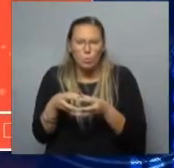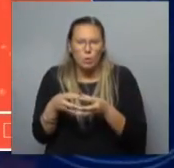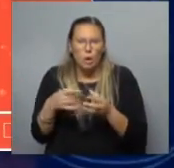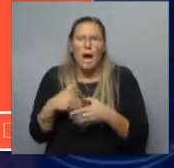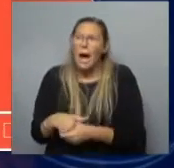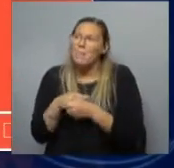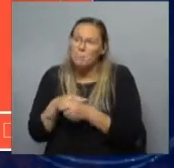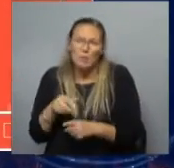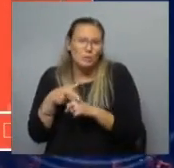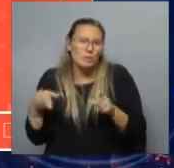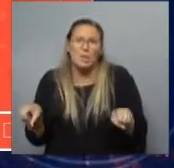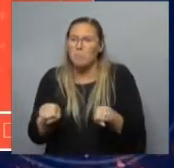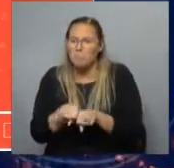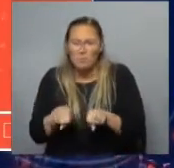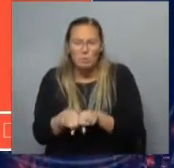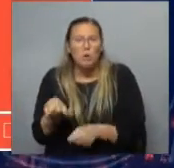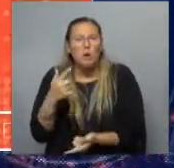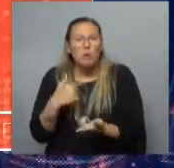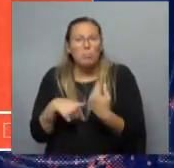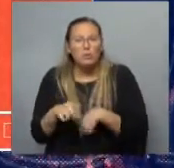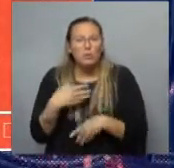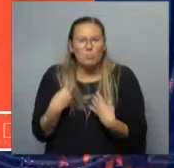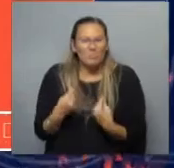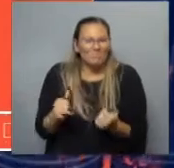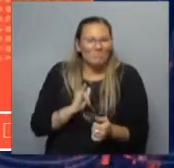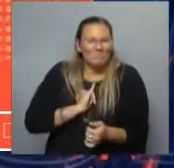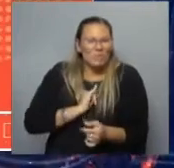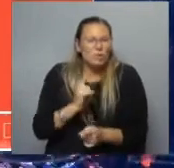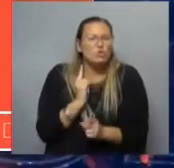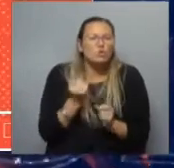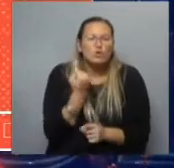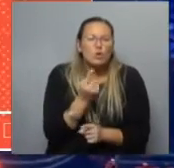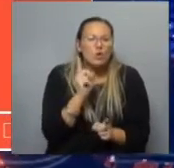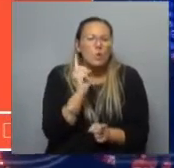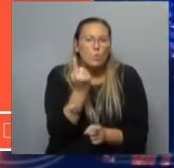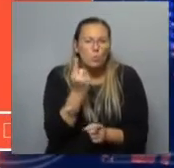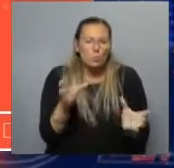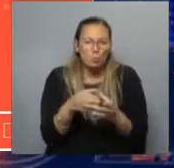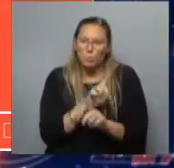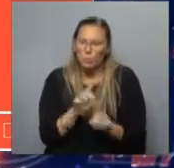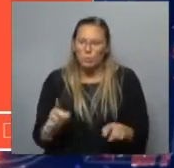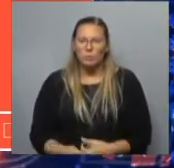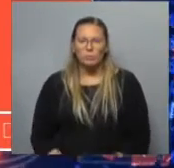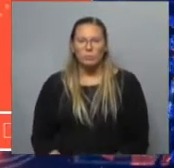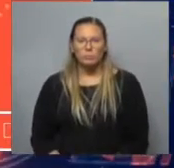llena de amigas, tías, primos, pero no me identifico para estar en un solo lugar.